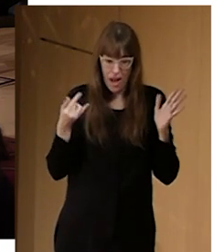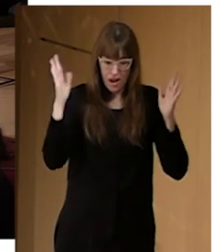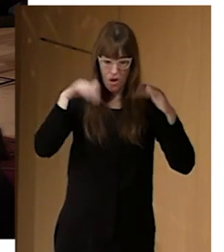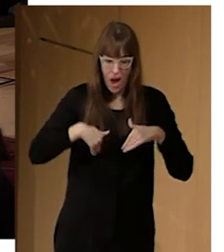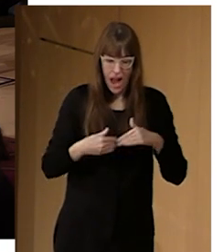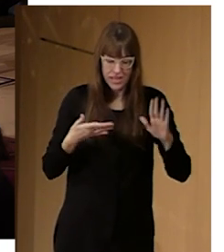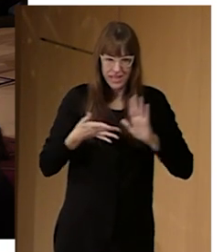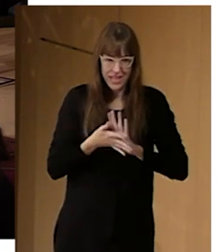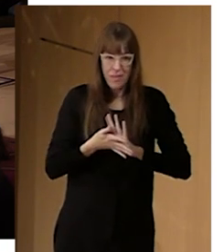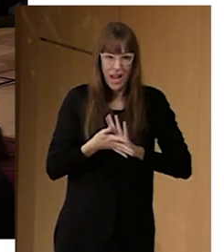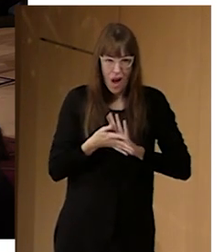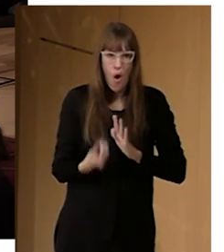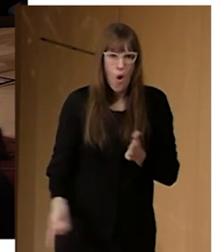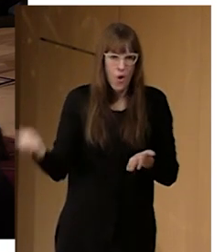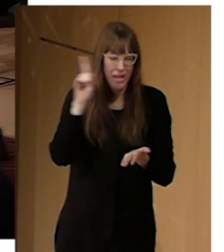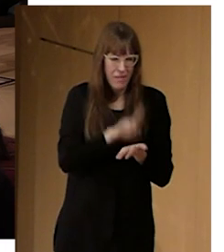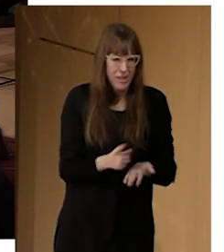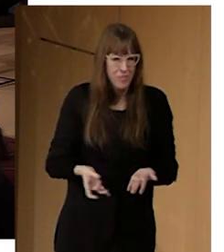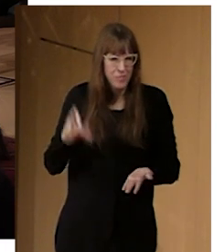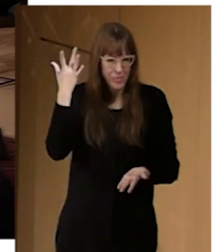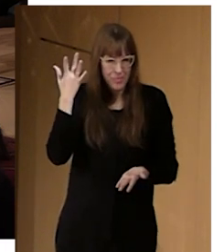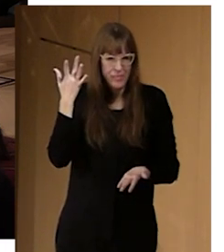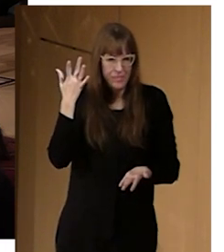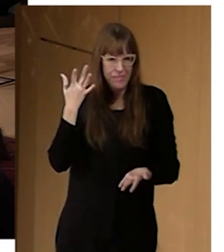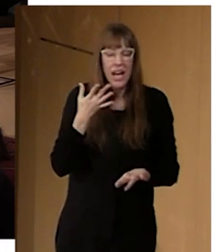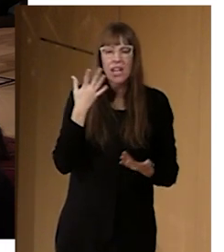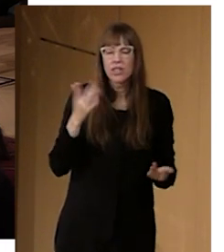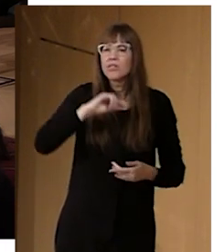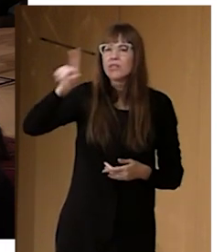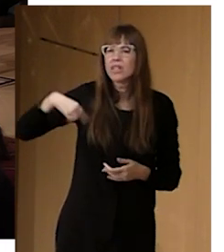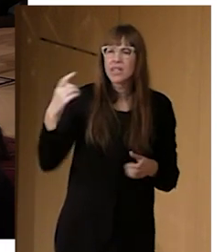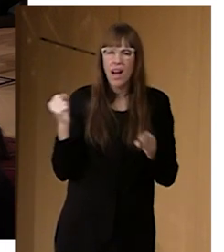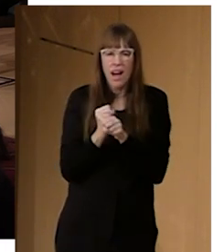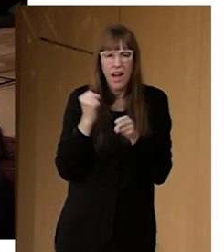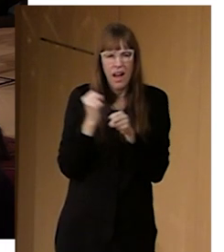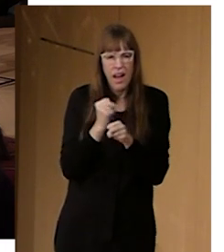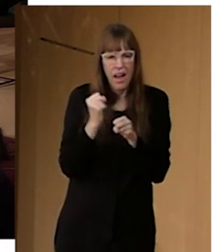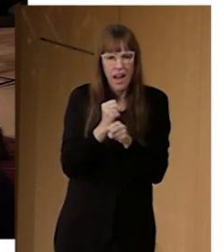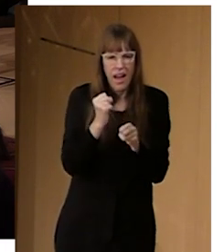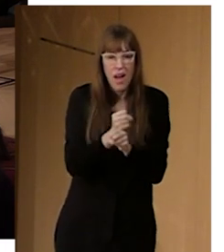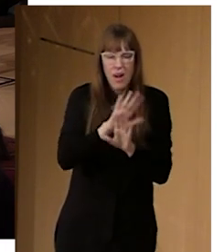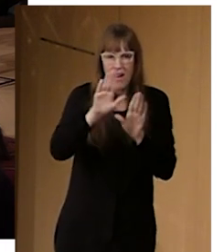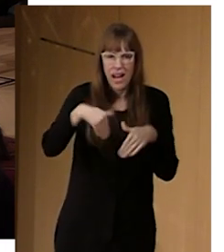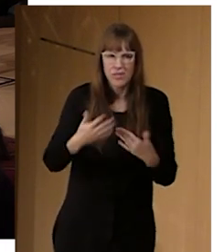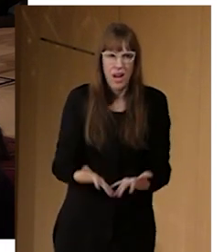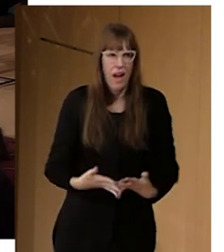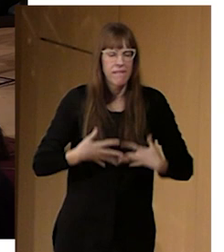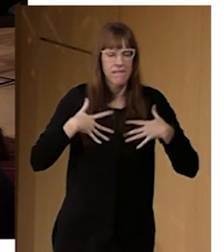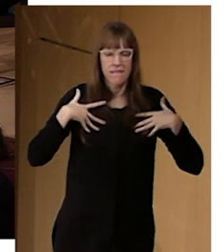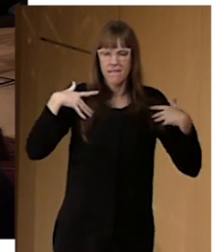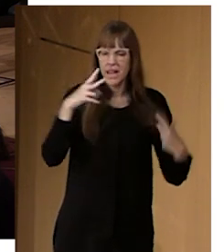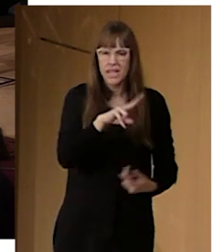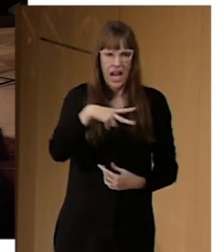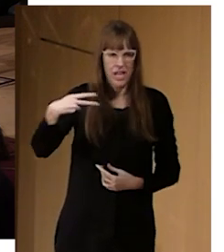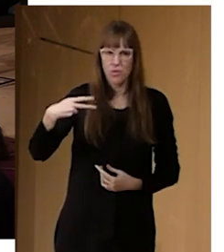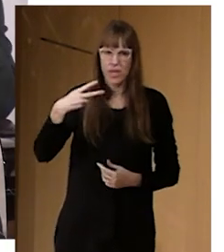mañana nunca hemos trabajado tanto en el equipo de la fundación pero nunca nos hemos sentido tan gratificados por los resultados fuimos capaces de